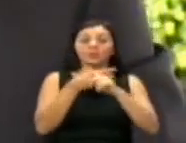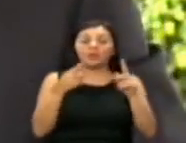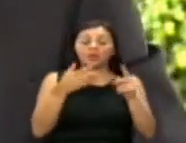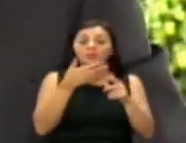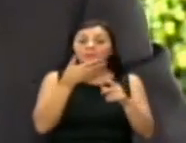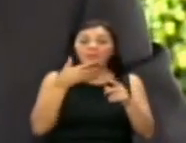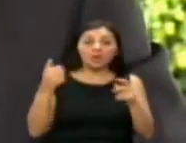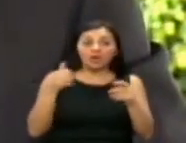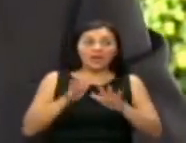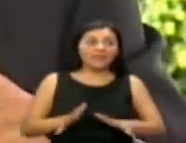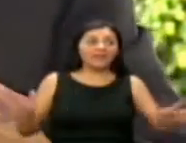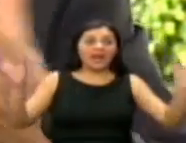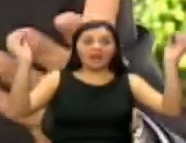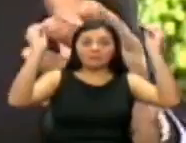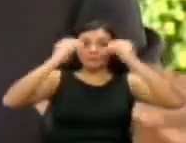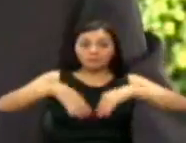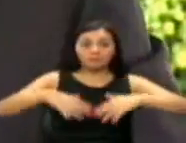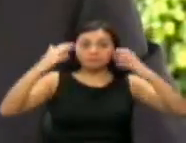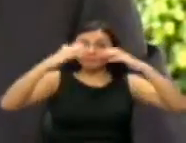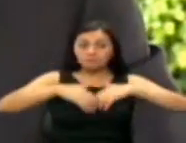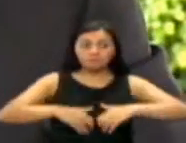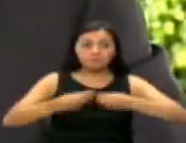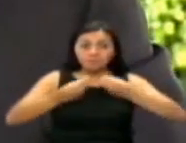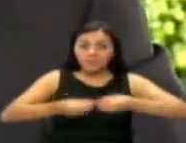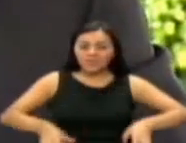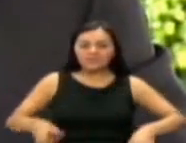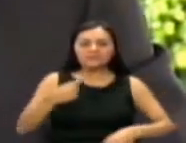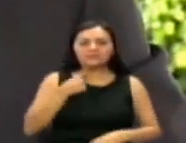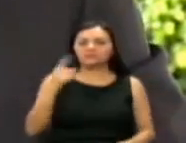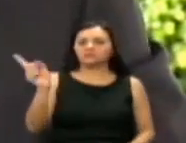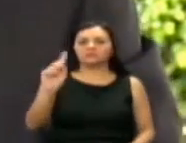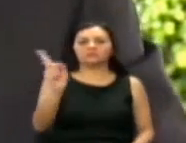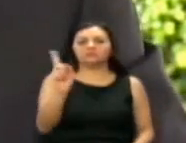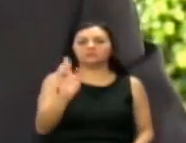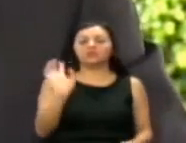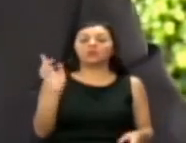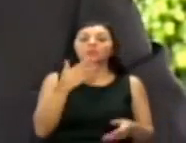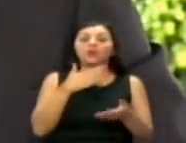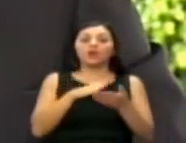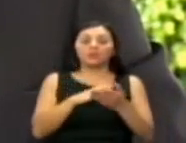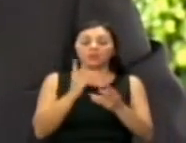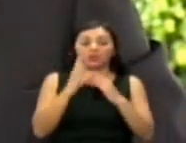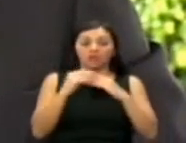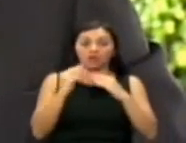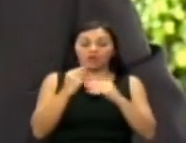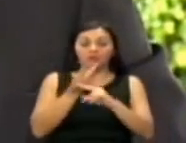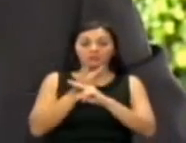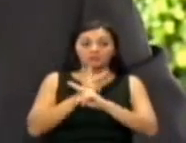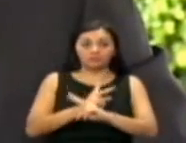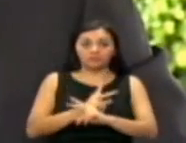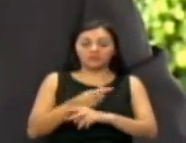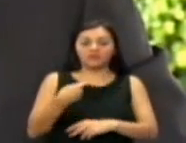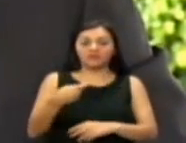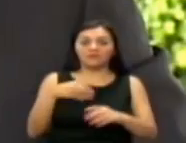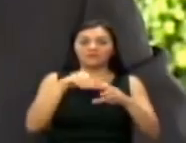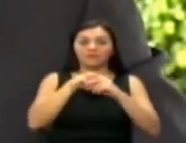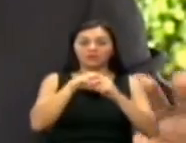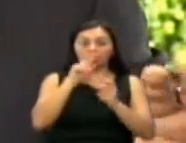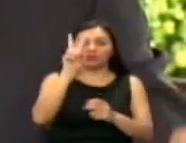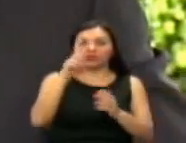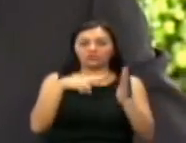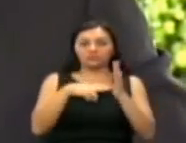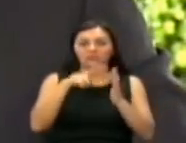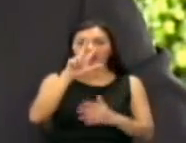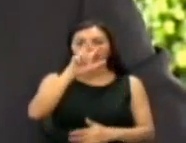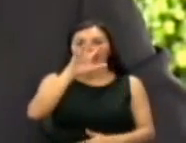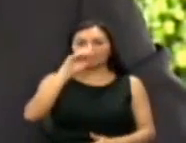Y la dolarización, pues también se ha mantenido todas las precauciones, por ejemplo, ese fondo de liquidez, 2.300 millones en el exterior,